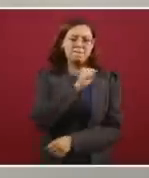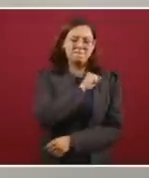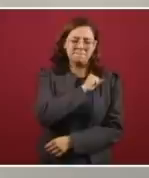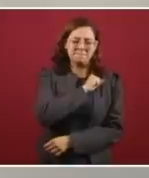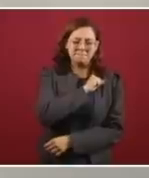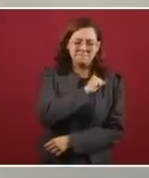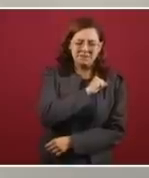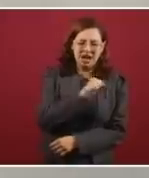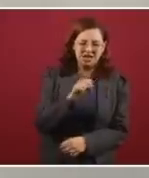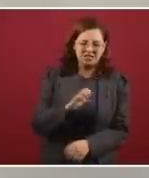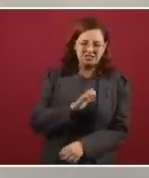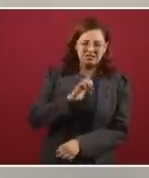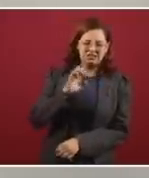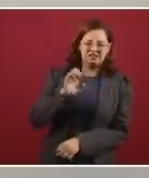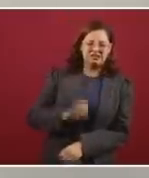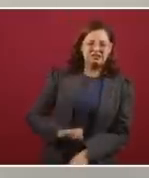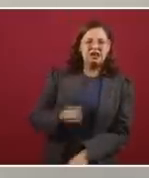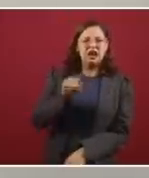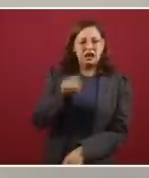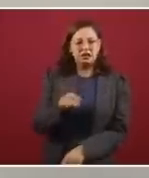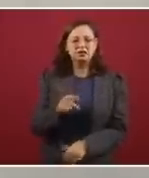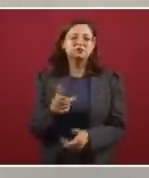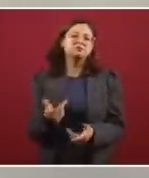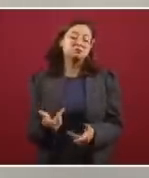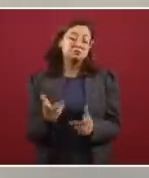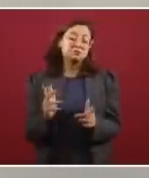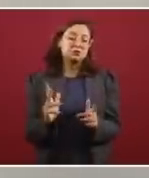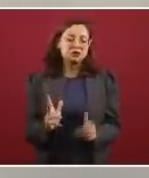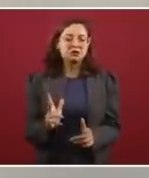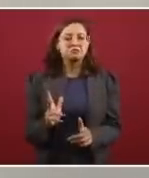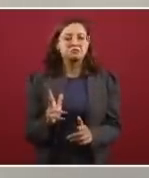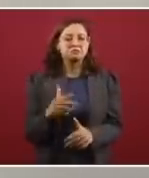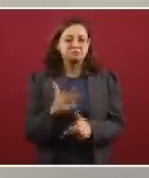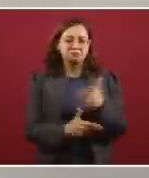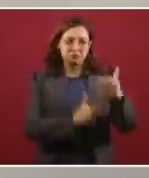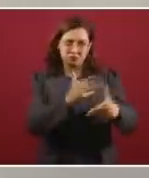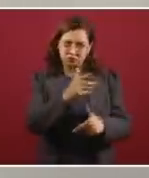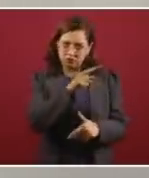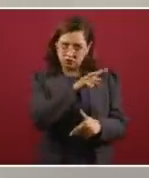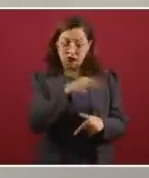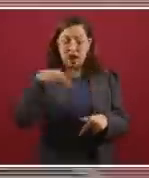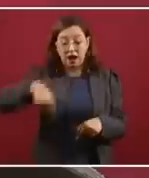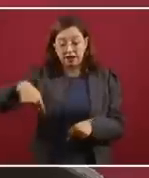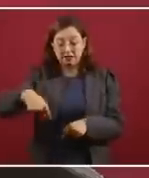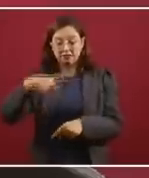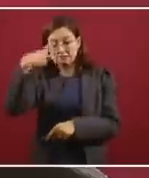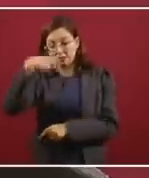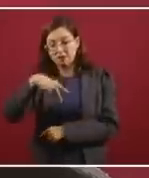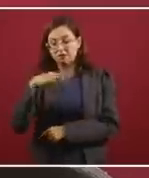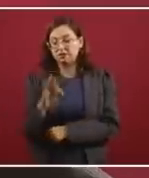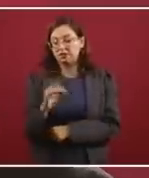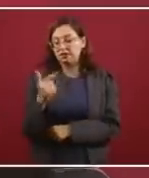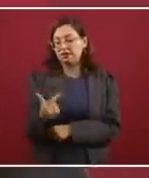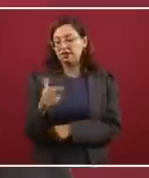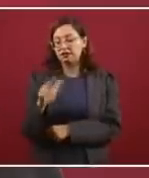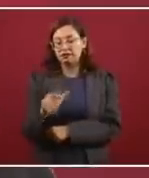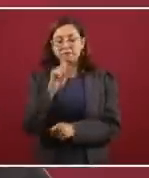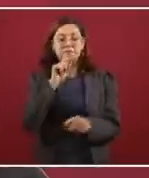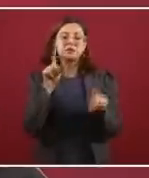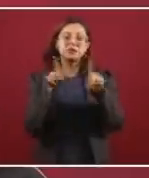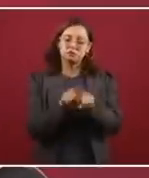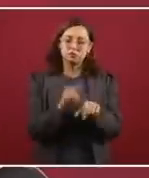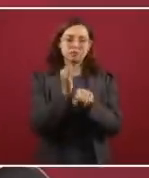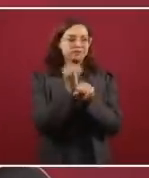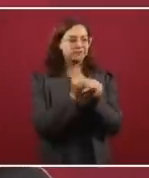de odio, mejor dicho. Entonces, ellos están en ese proceso, y en México la Fiscalía General de la República está en la integración de